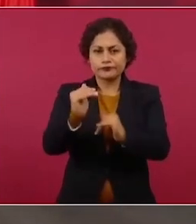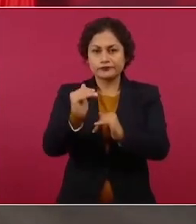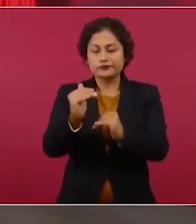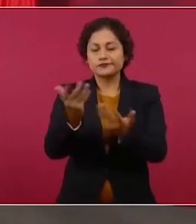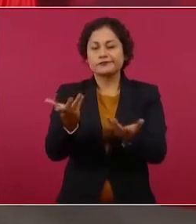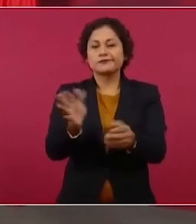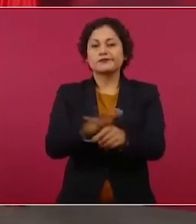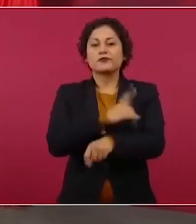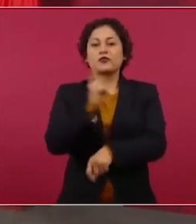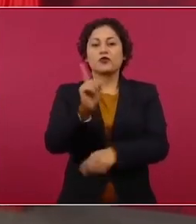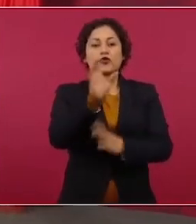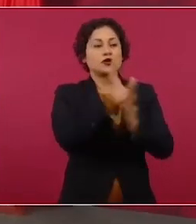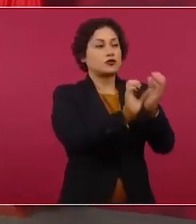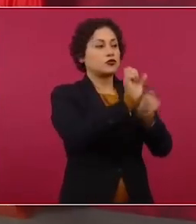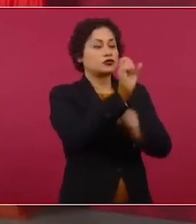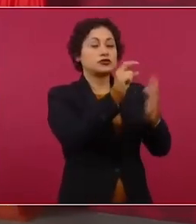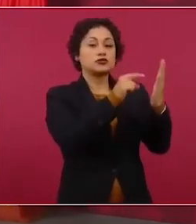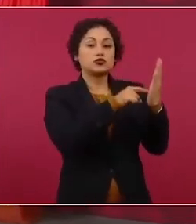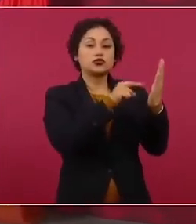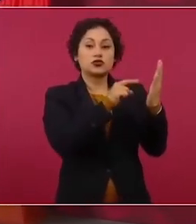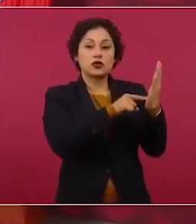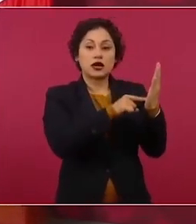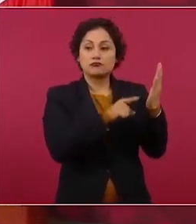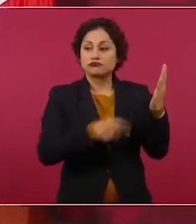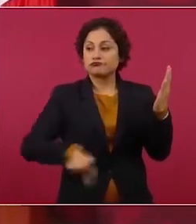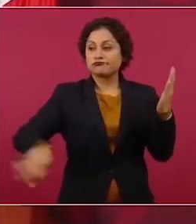una reforma constitucional,